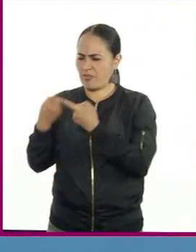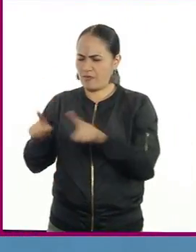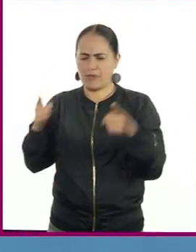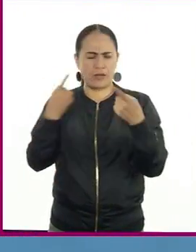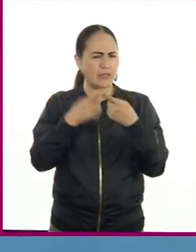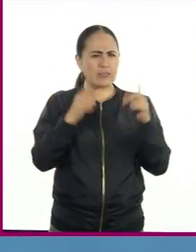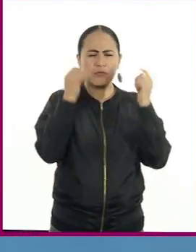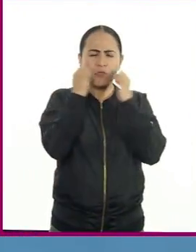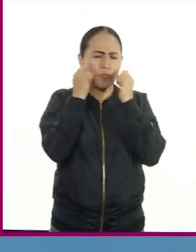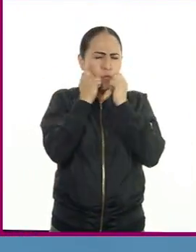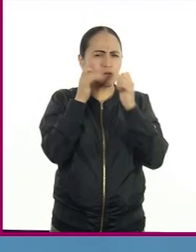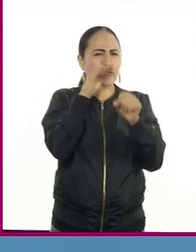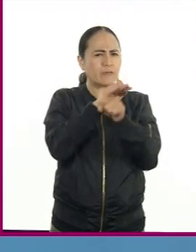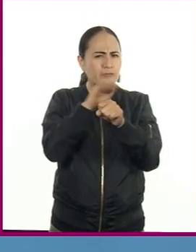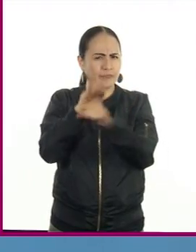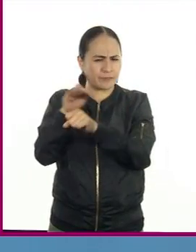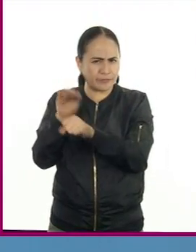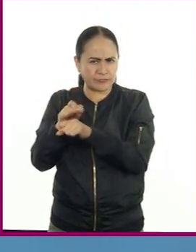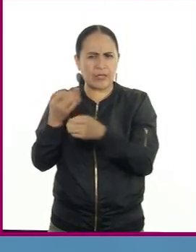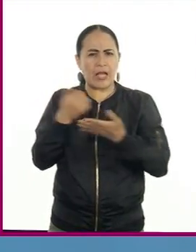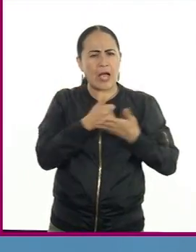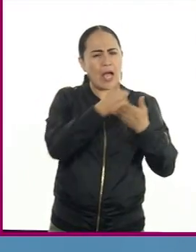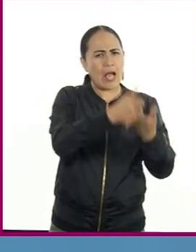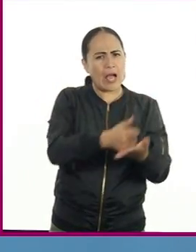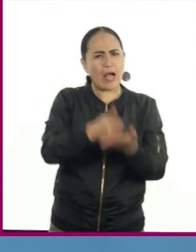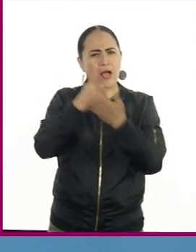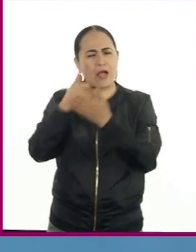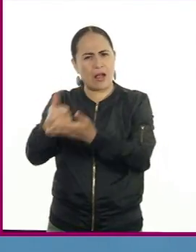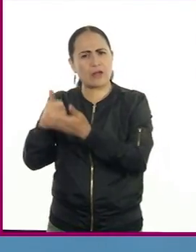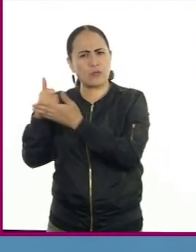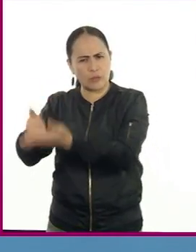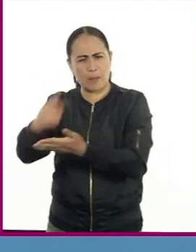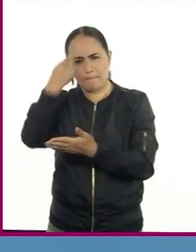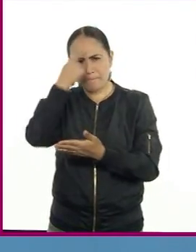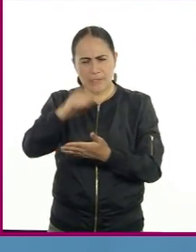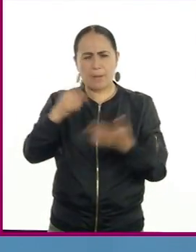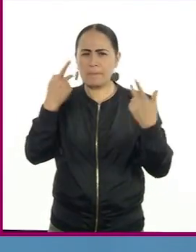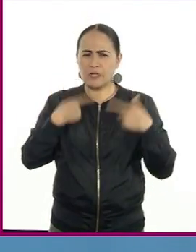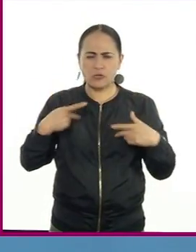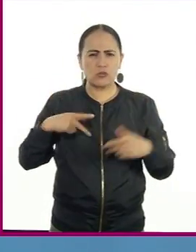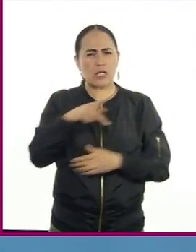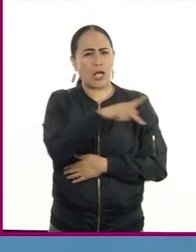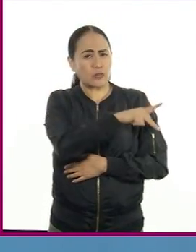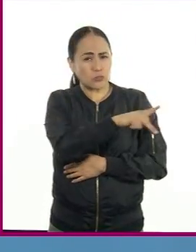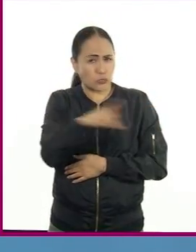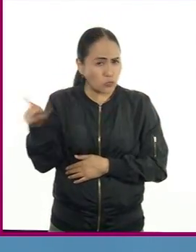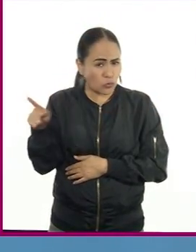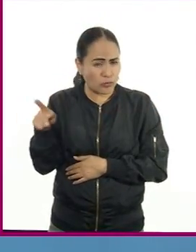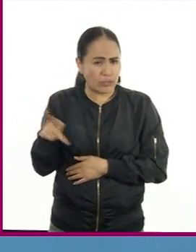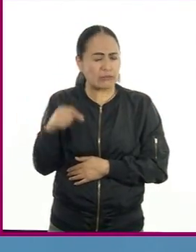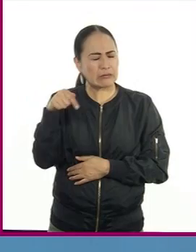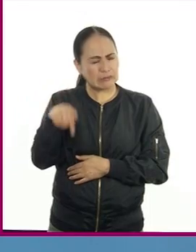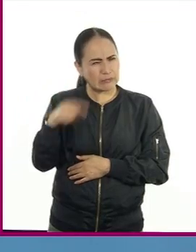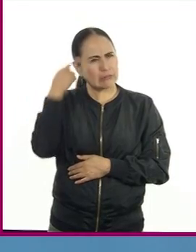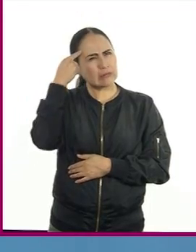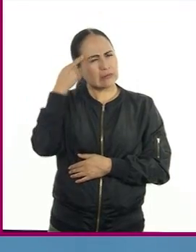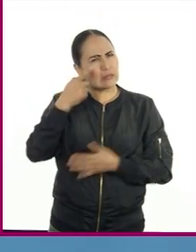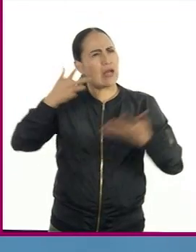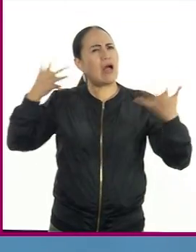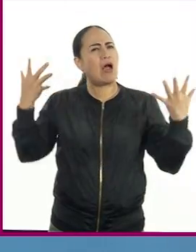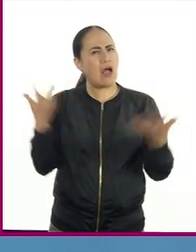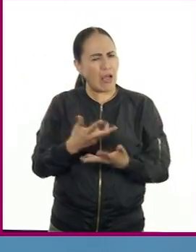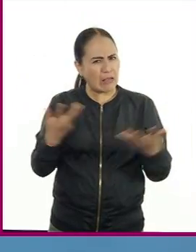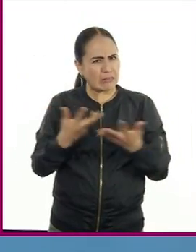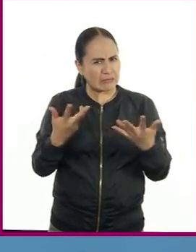brindar las herramientas necesarias para que todas las personas puedan construir, conservar y hacer que